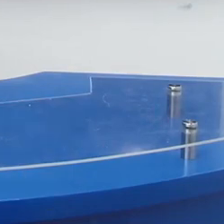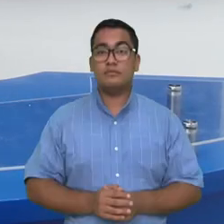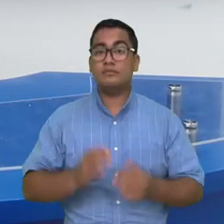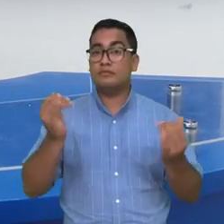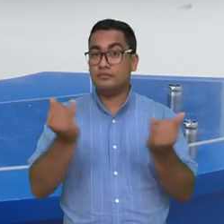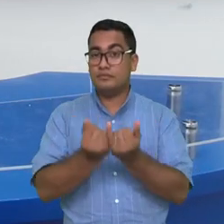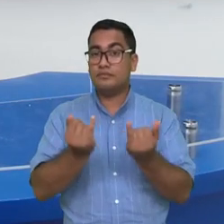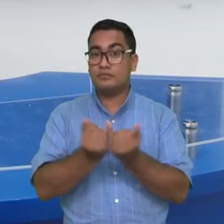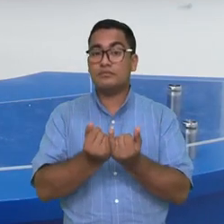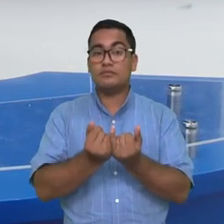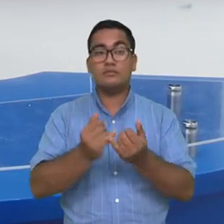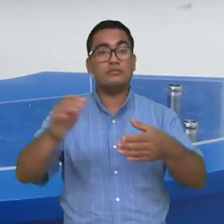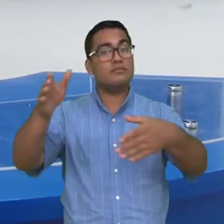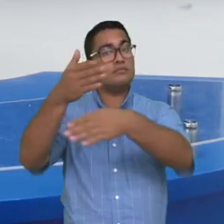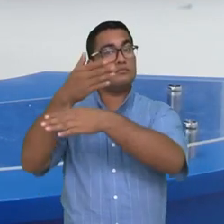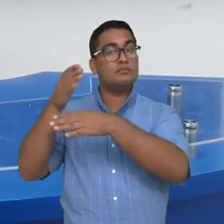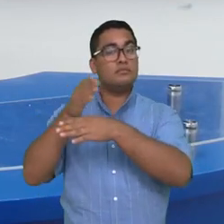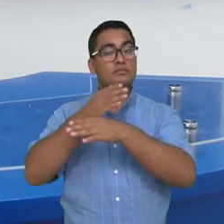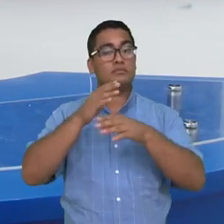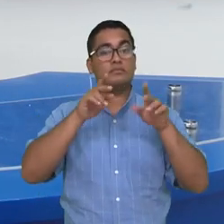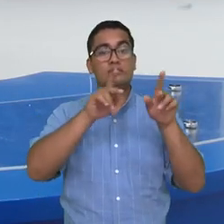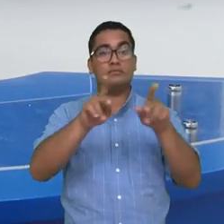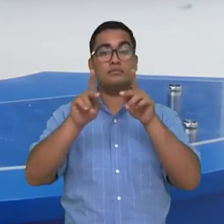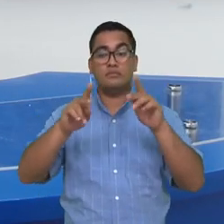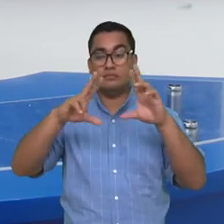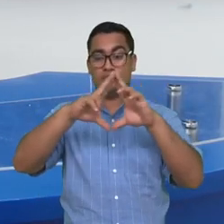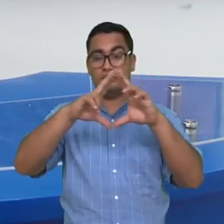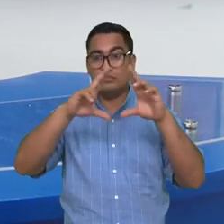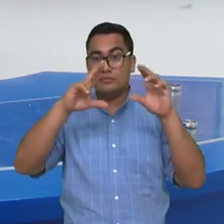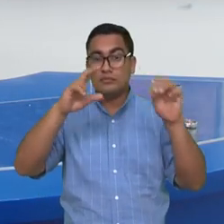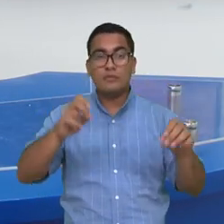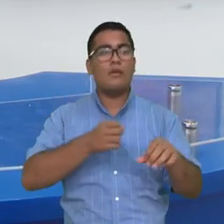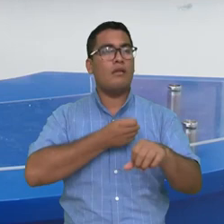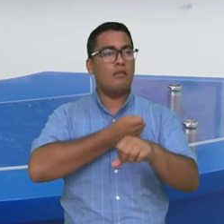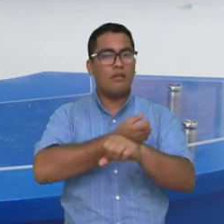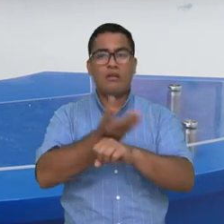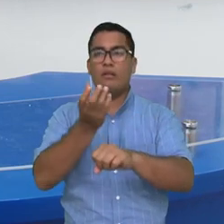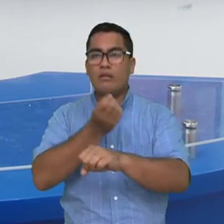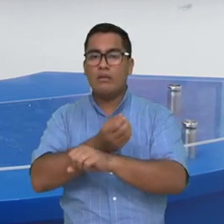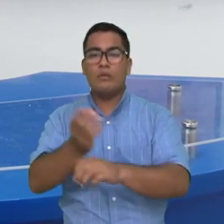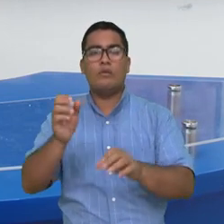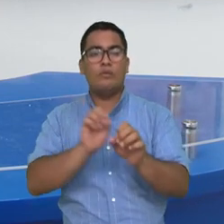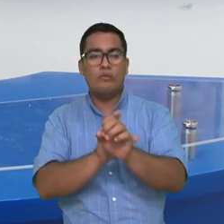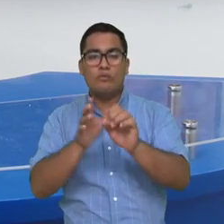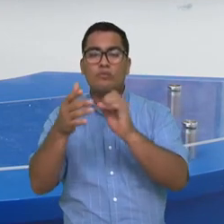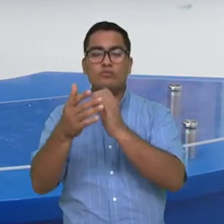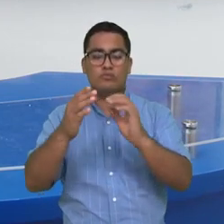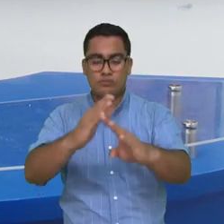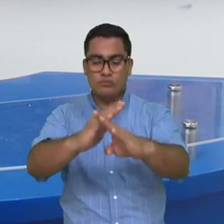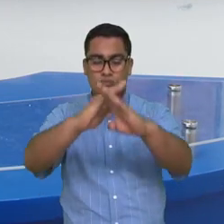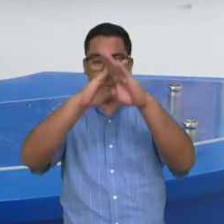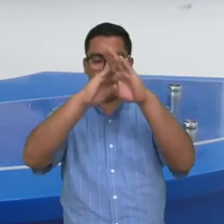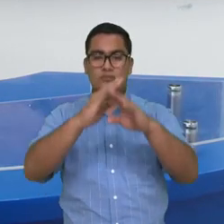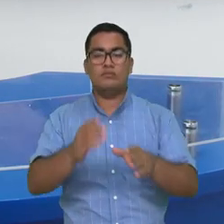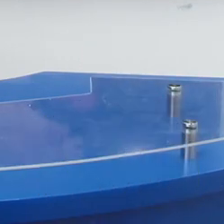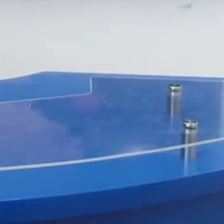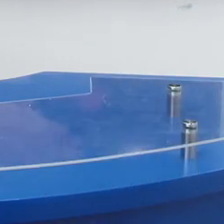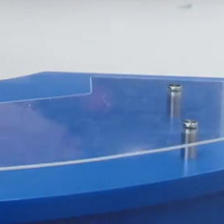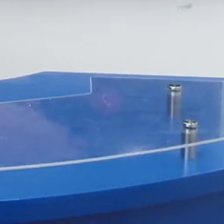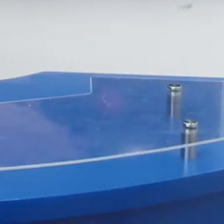También por todo nuestro país, ciudadanos organizados brindan las medidas de prevención ante el coronavirus. Miguel Carranza Mena con los